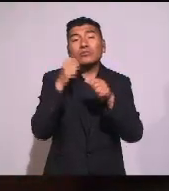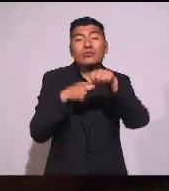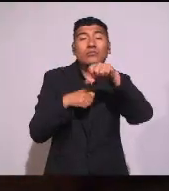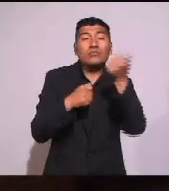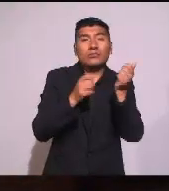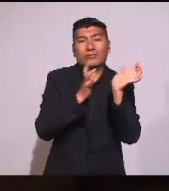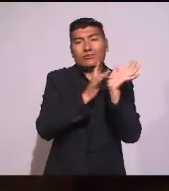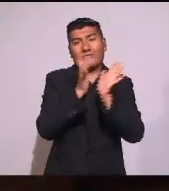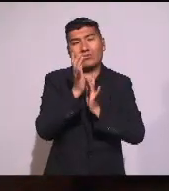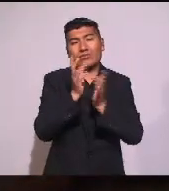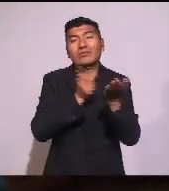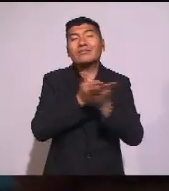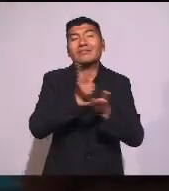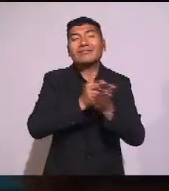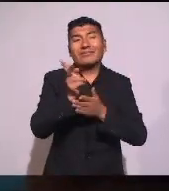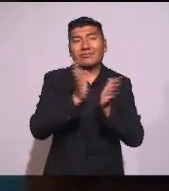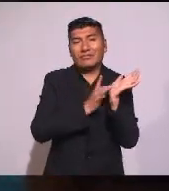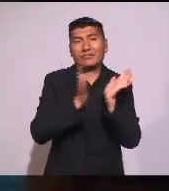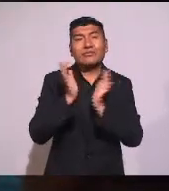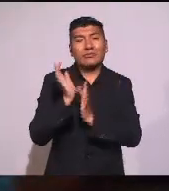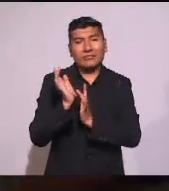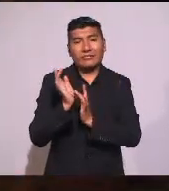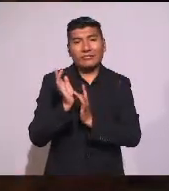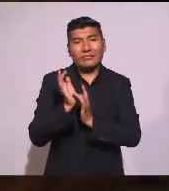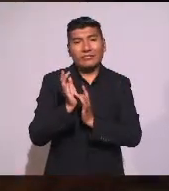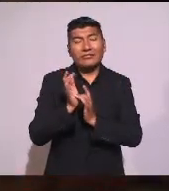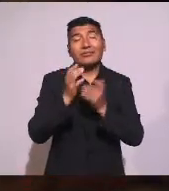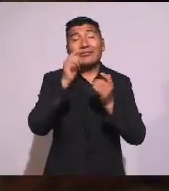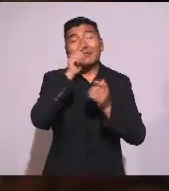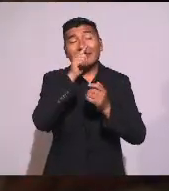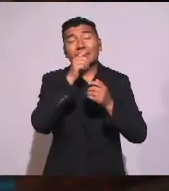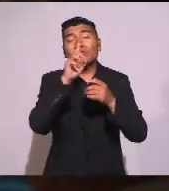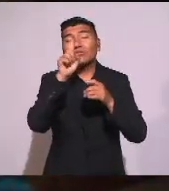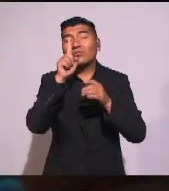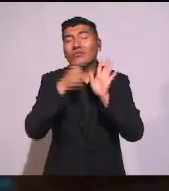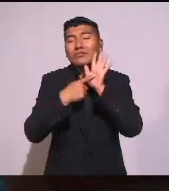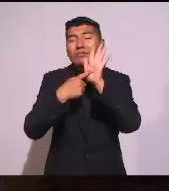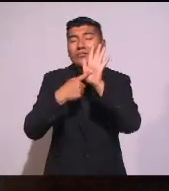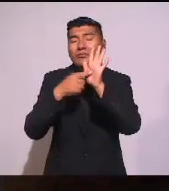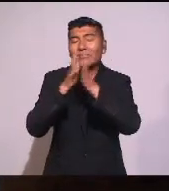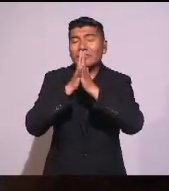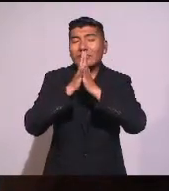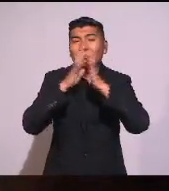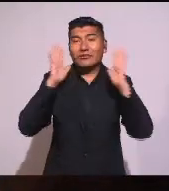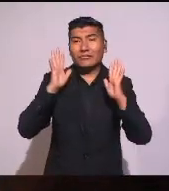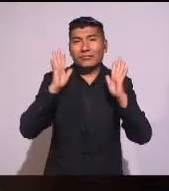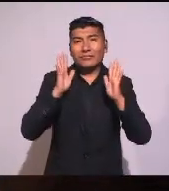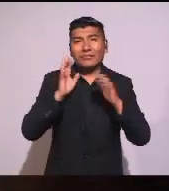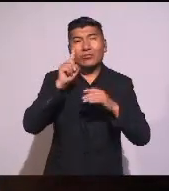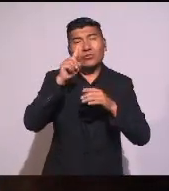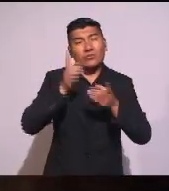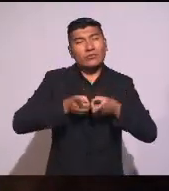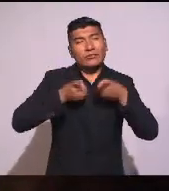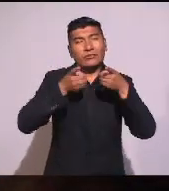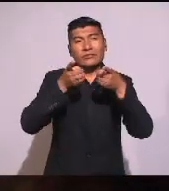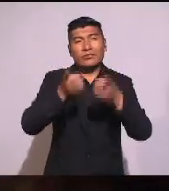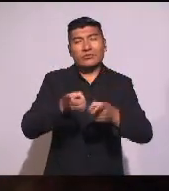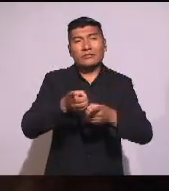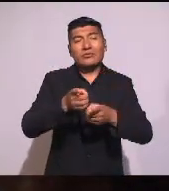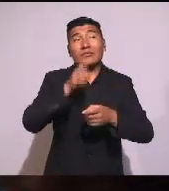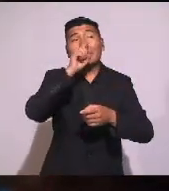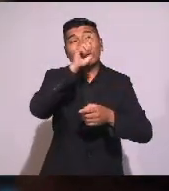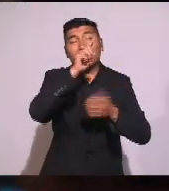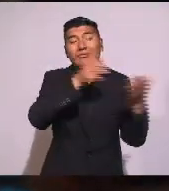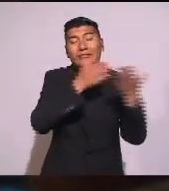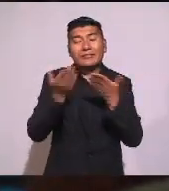el verdadero jesús es fruto de una revelación improvisa es un don que les